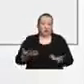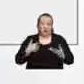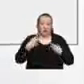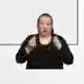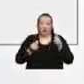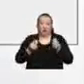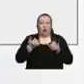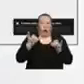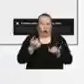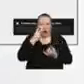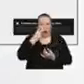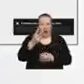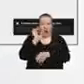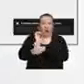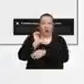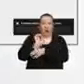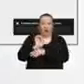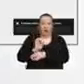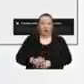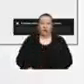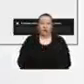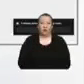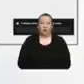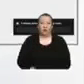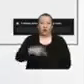ecuador cuando la peste